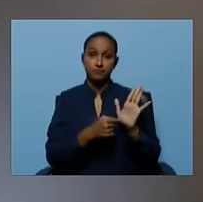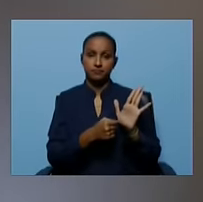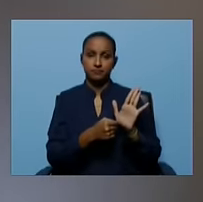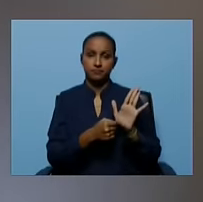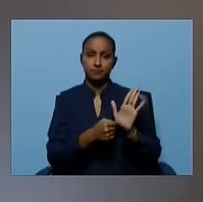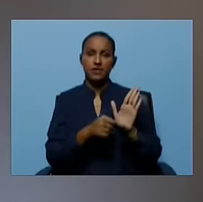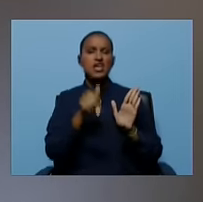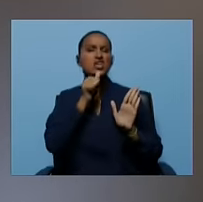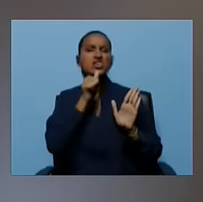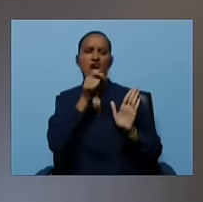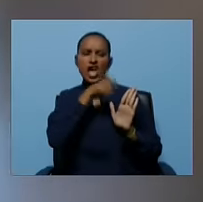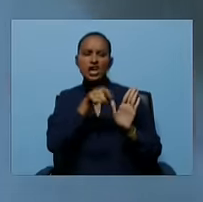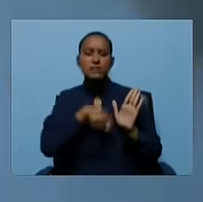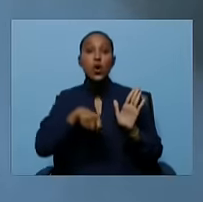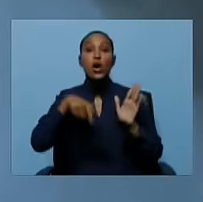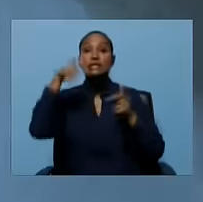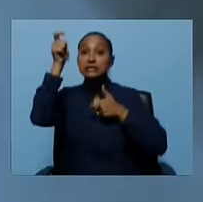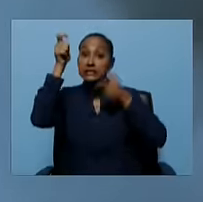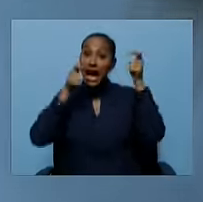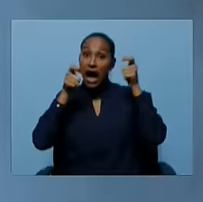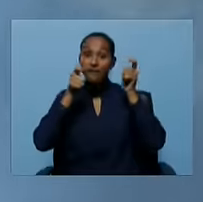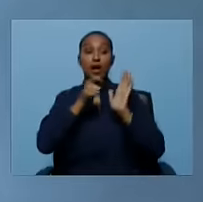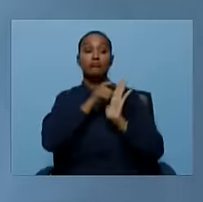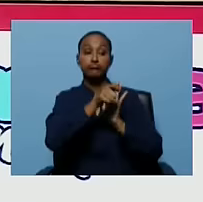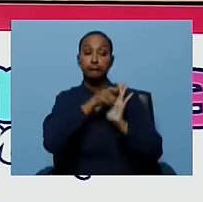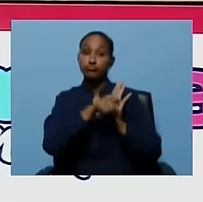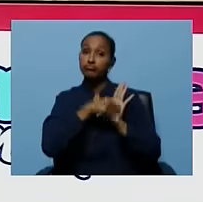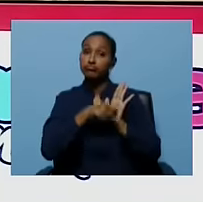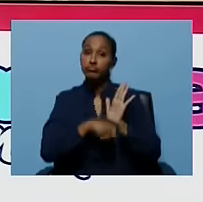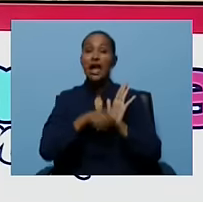escrito por nuestro comandante Hugo Chávez en